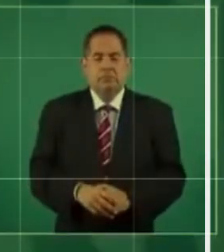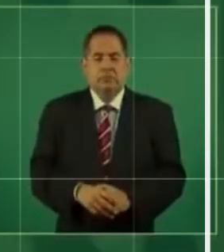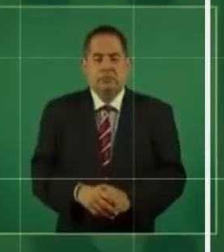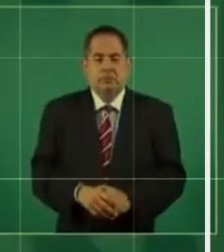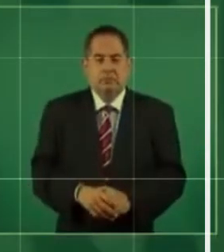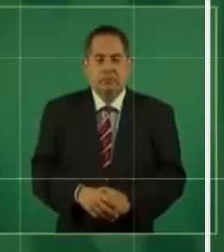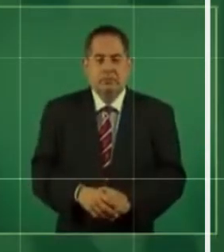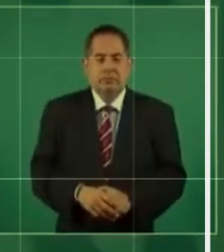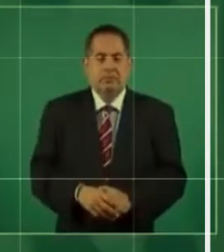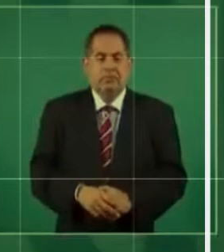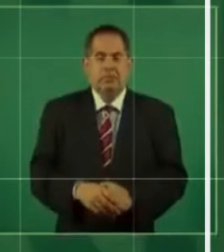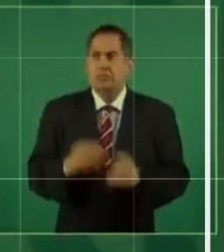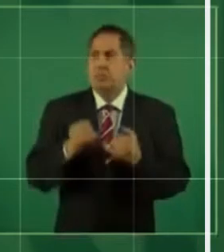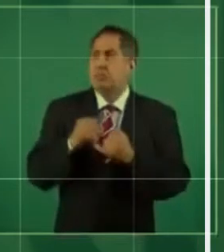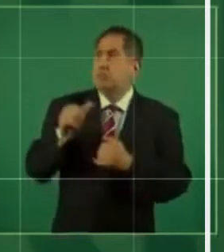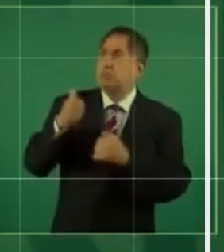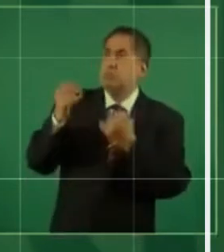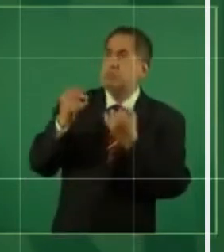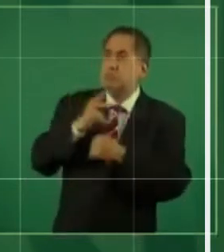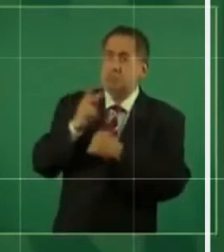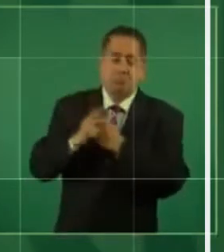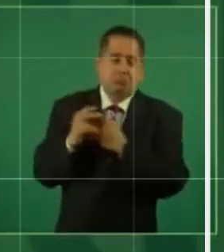como en otros países